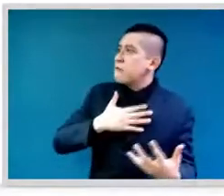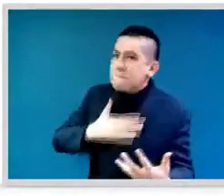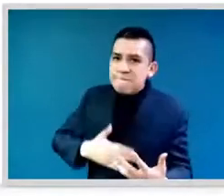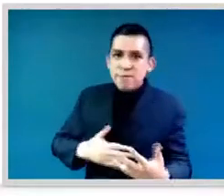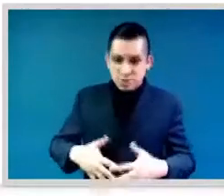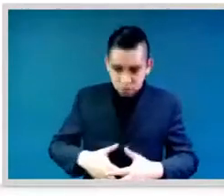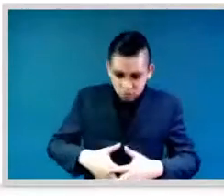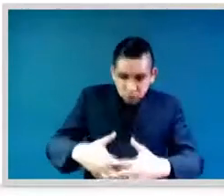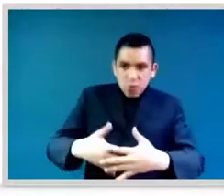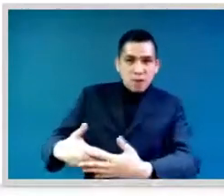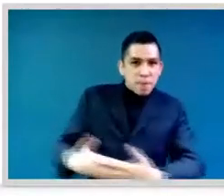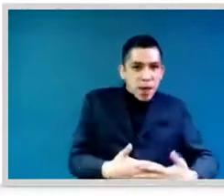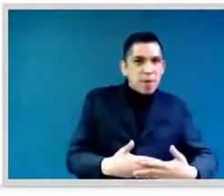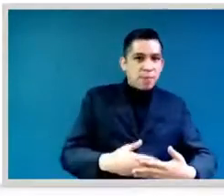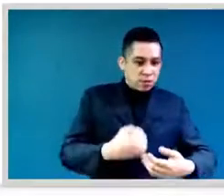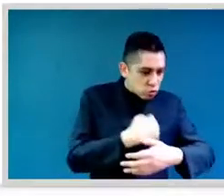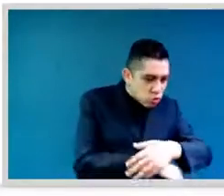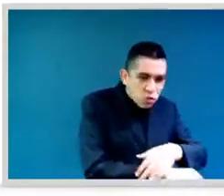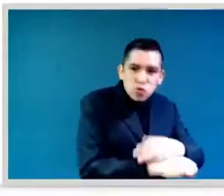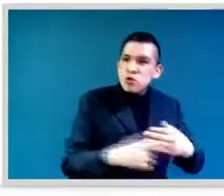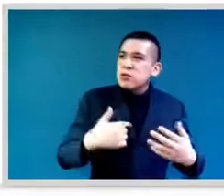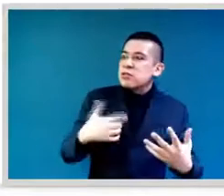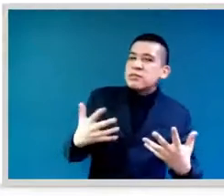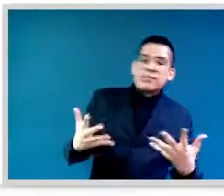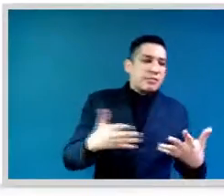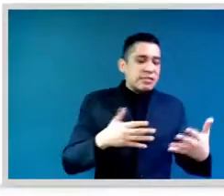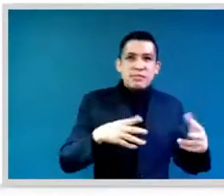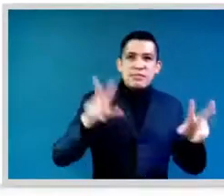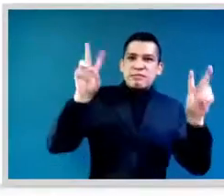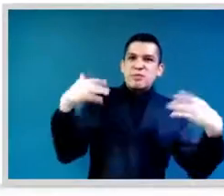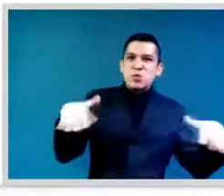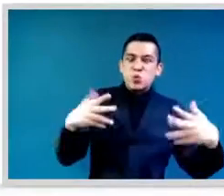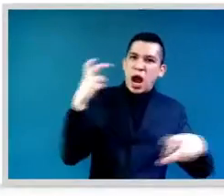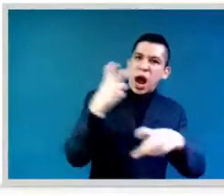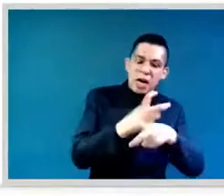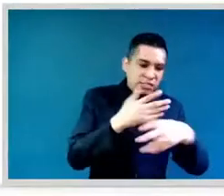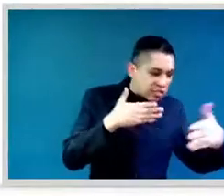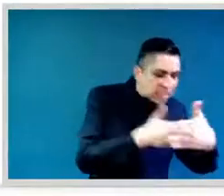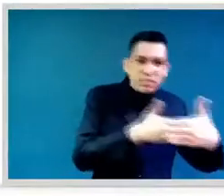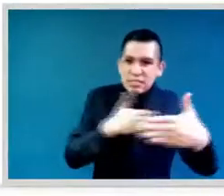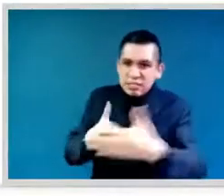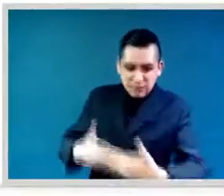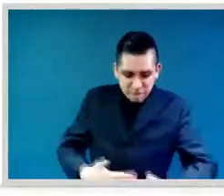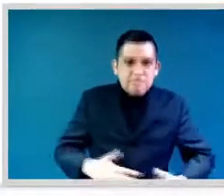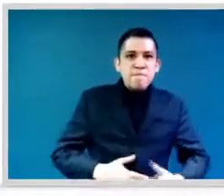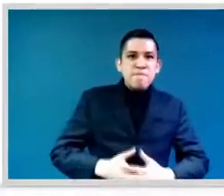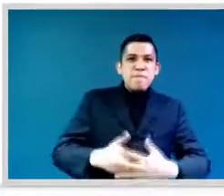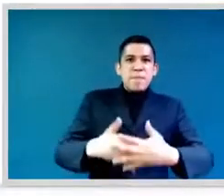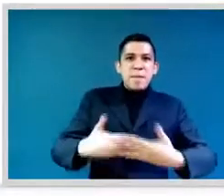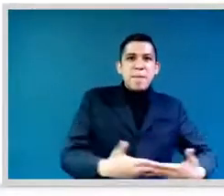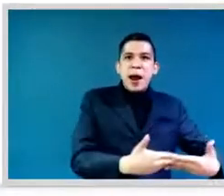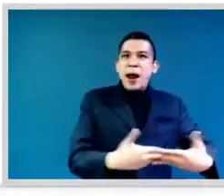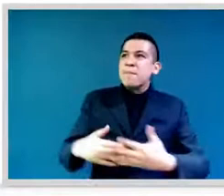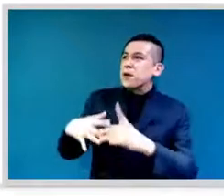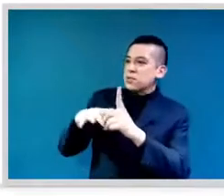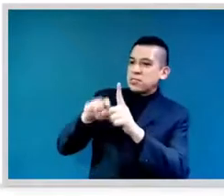esto puede ser visto hasta como un obstáculo. Es decir, las sociedades llegan a las mujeres que